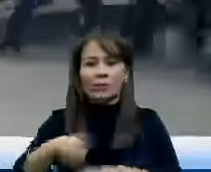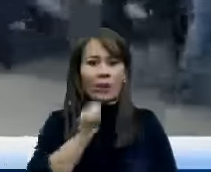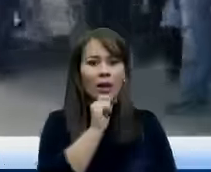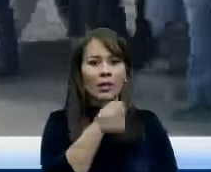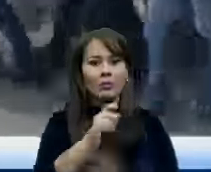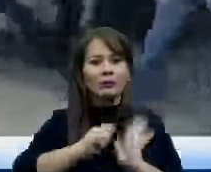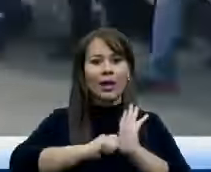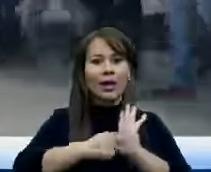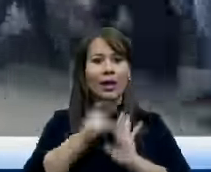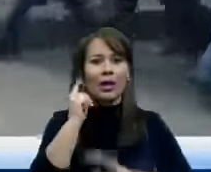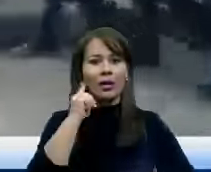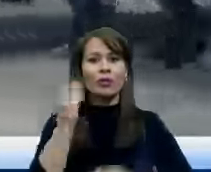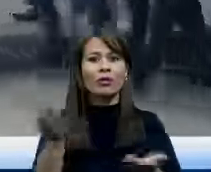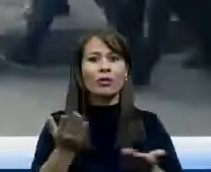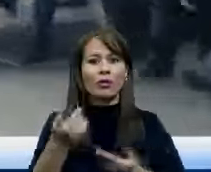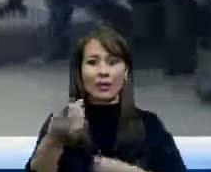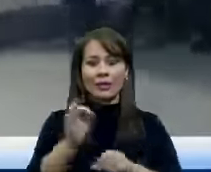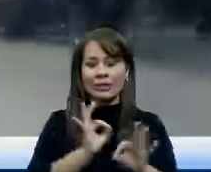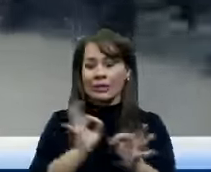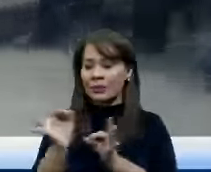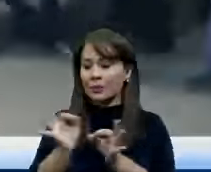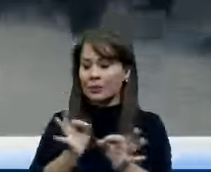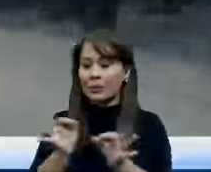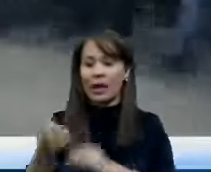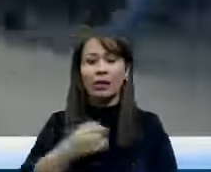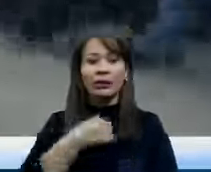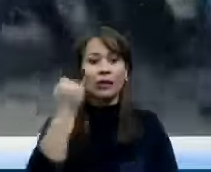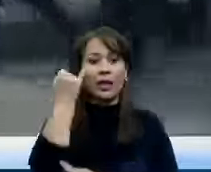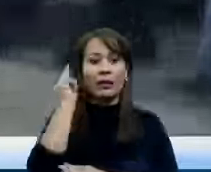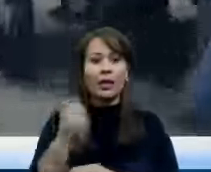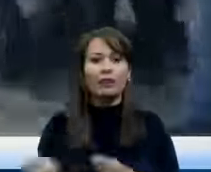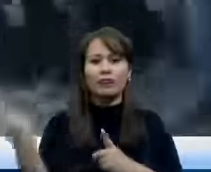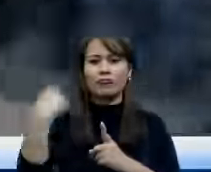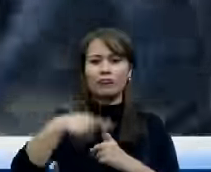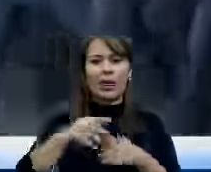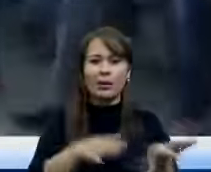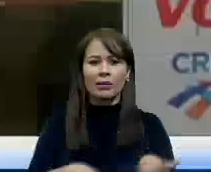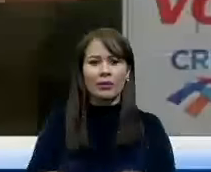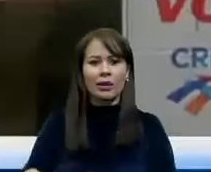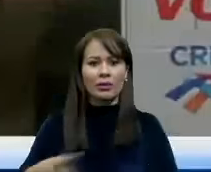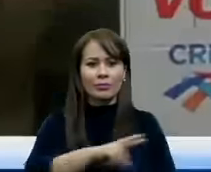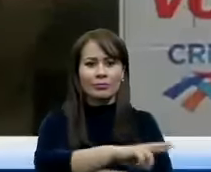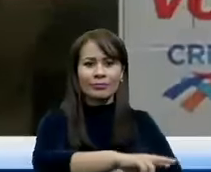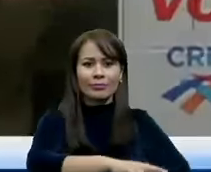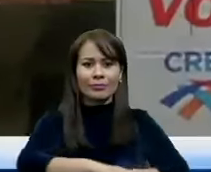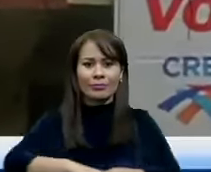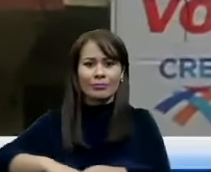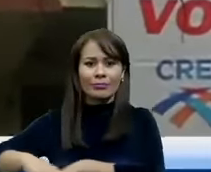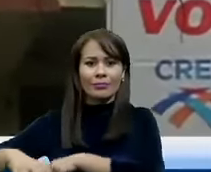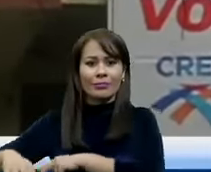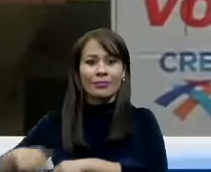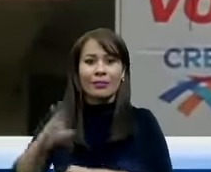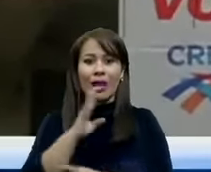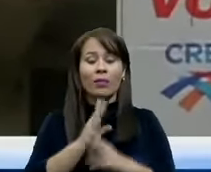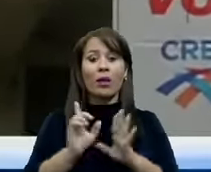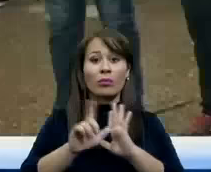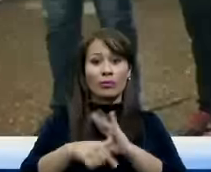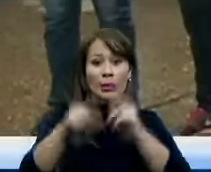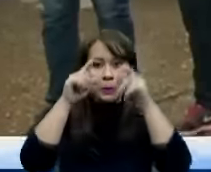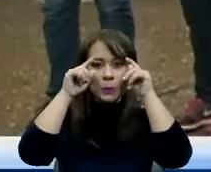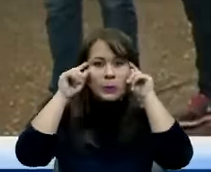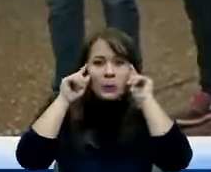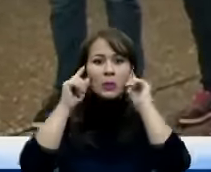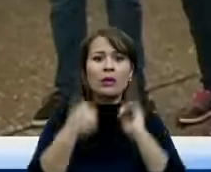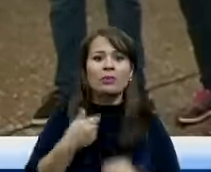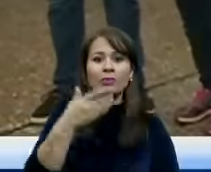entrevistas radiales, en las cuales explicó su propuesta de reactivación del sector agrícola. Luego, Guillermo Lasso